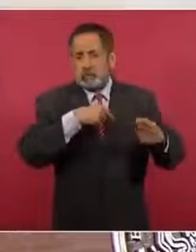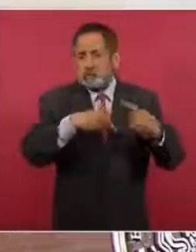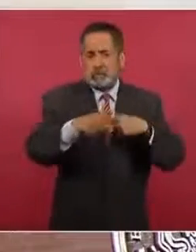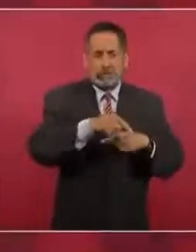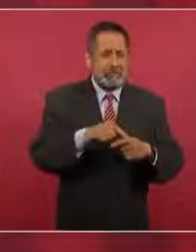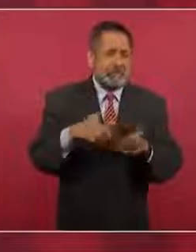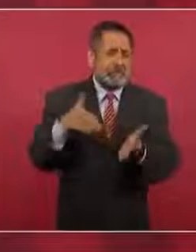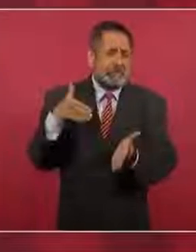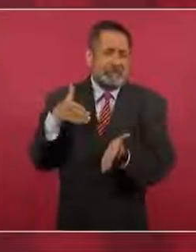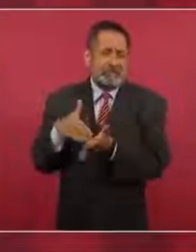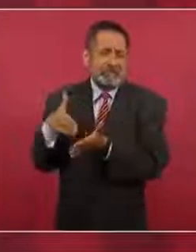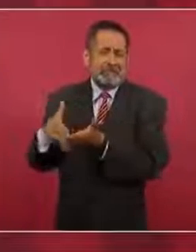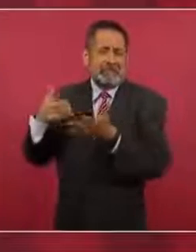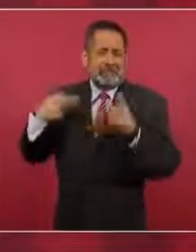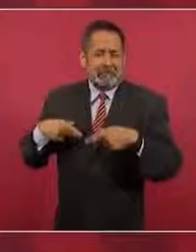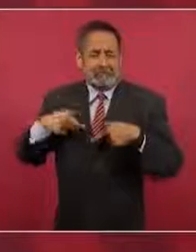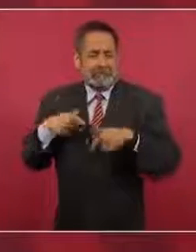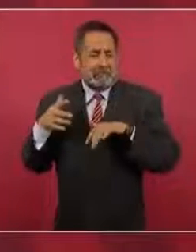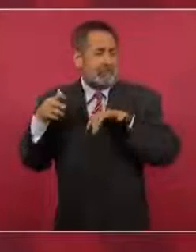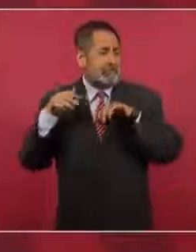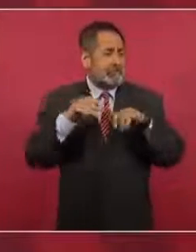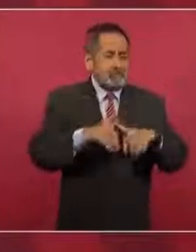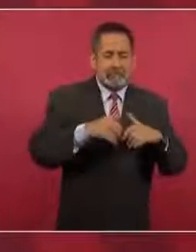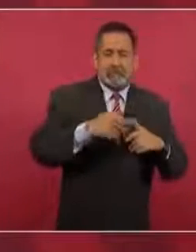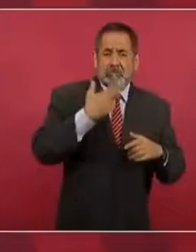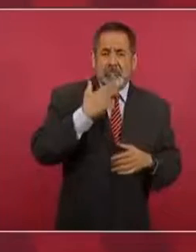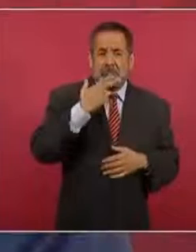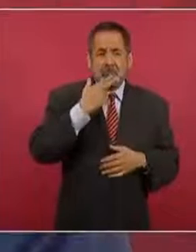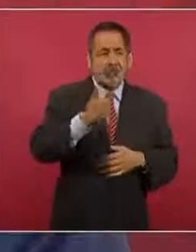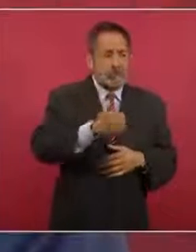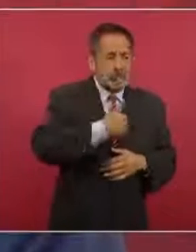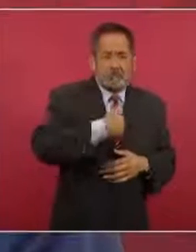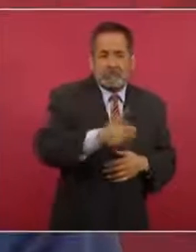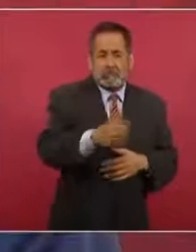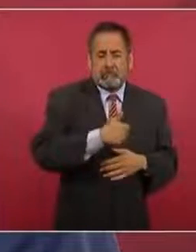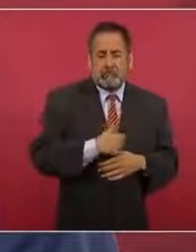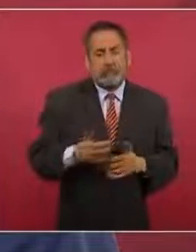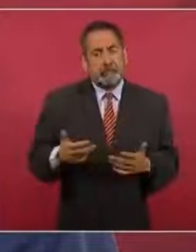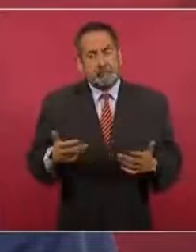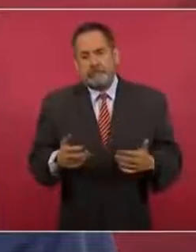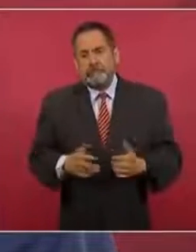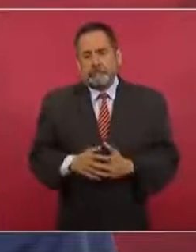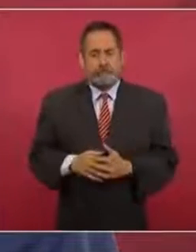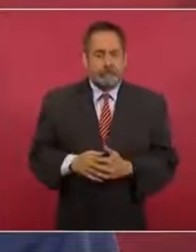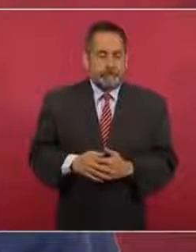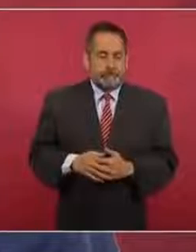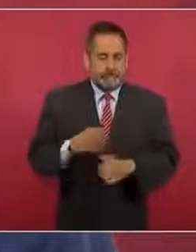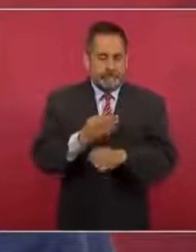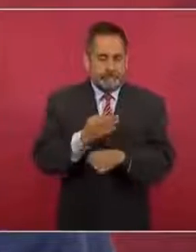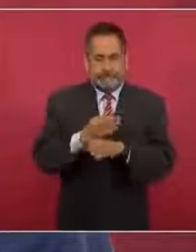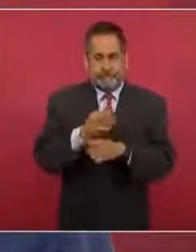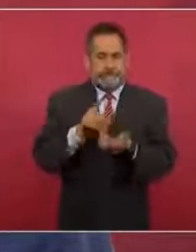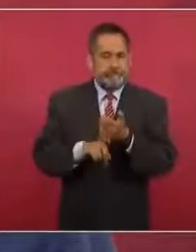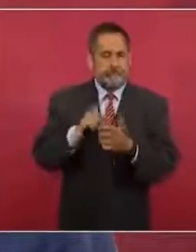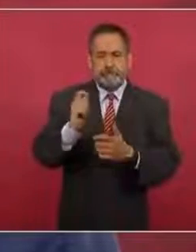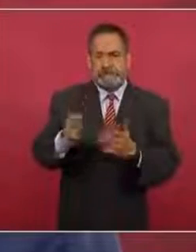de personas de la Ciudad de México. En este caso,